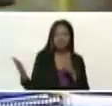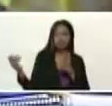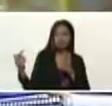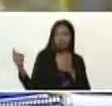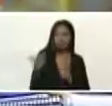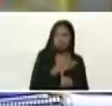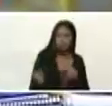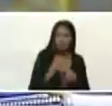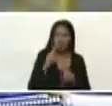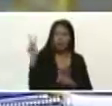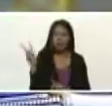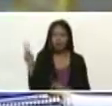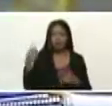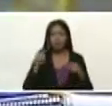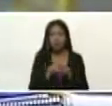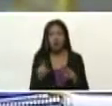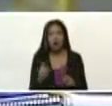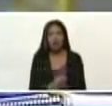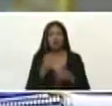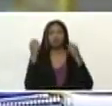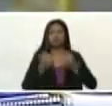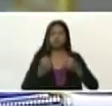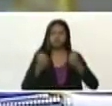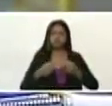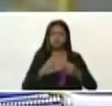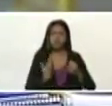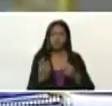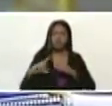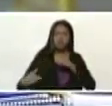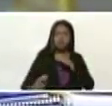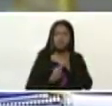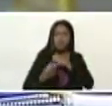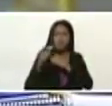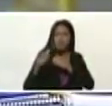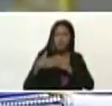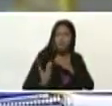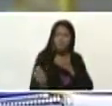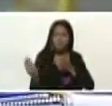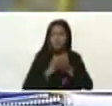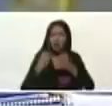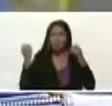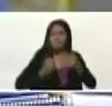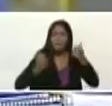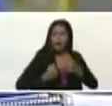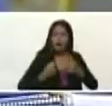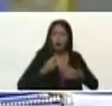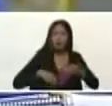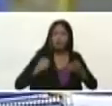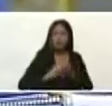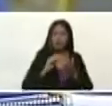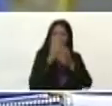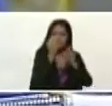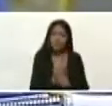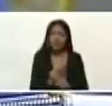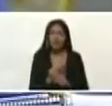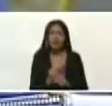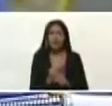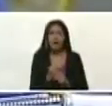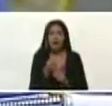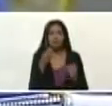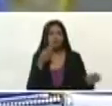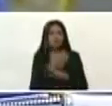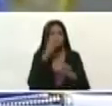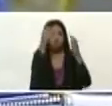violencia. Los guarimberos guaidocistas que quieren volver con la violencia, lo que les espera es la